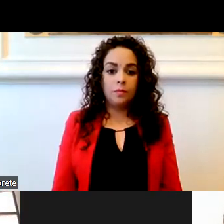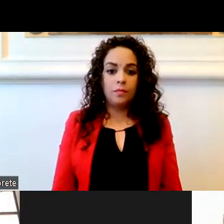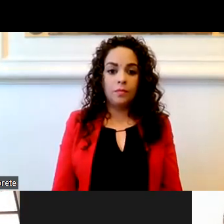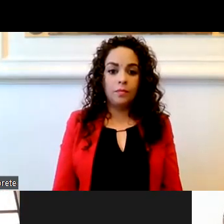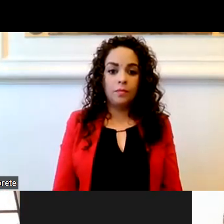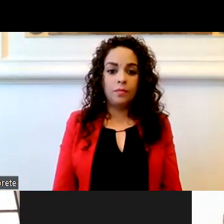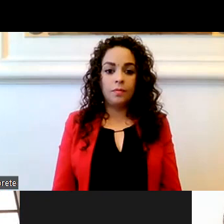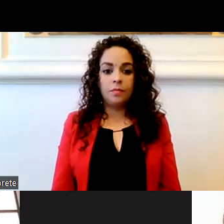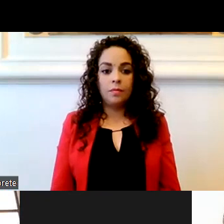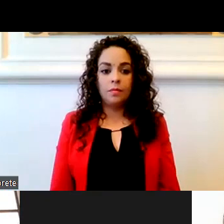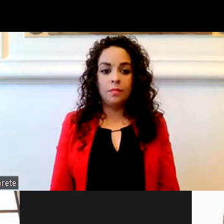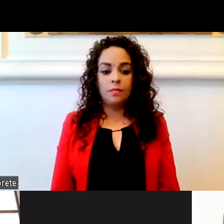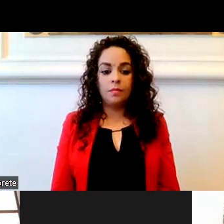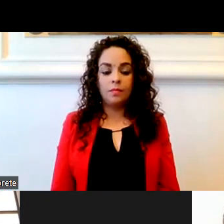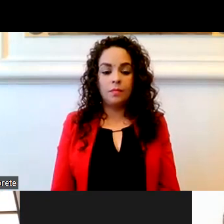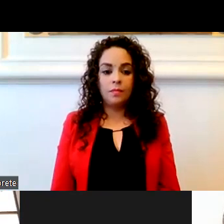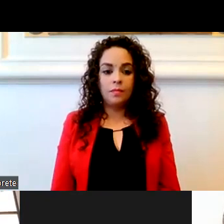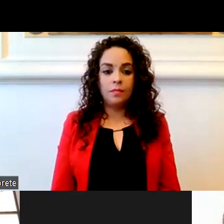diputado.